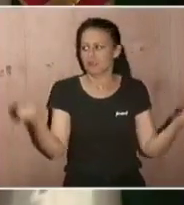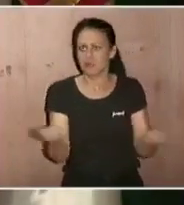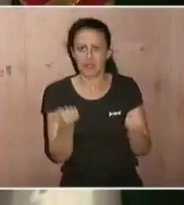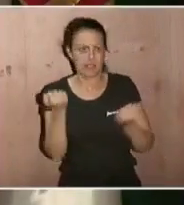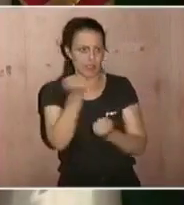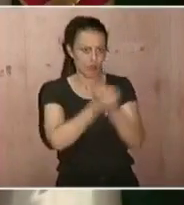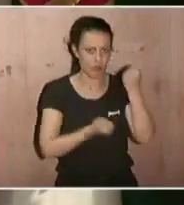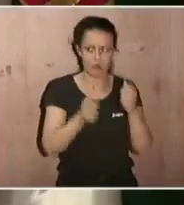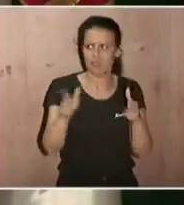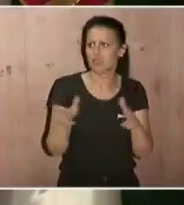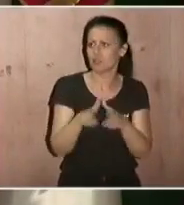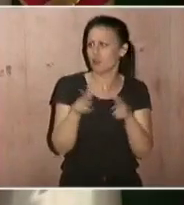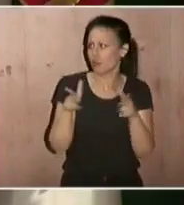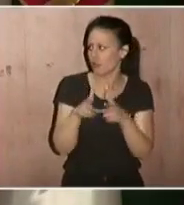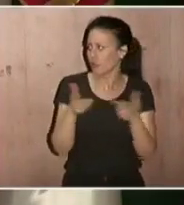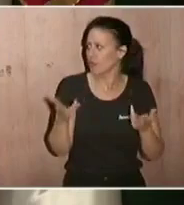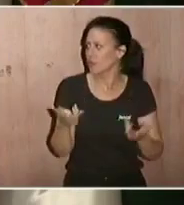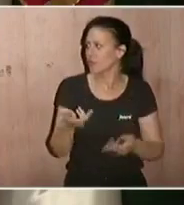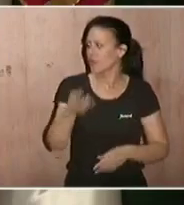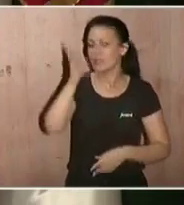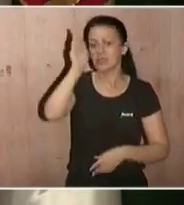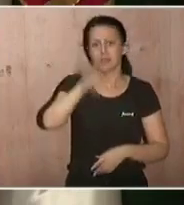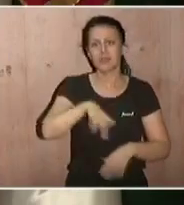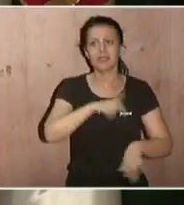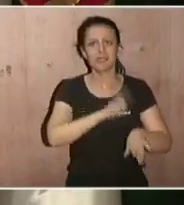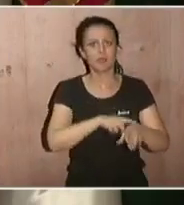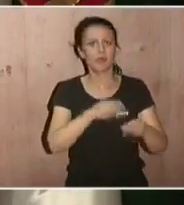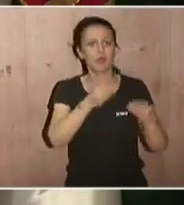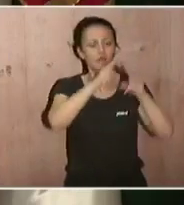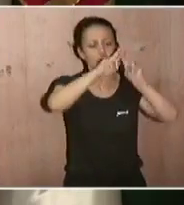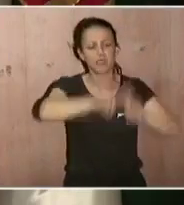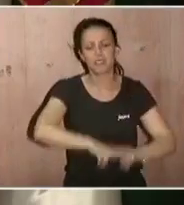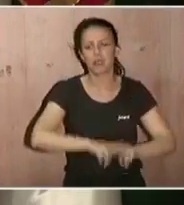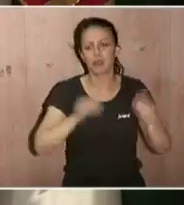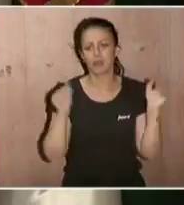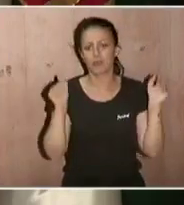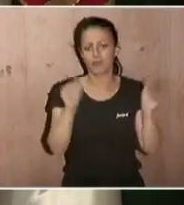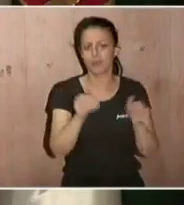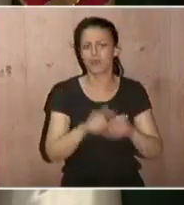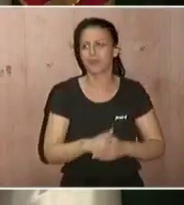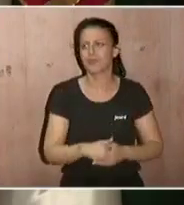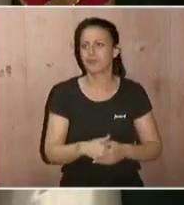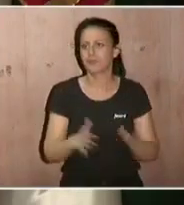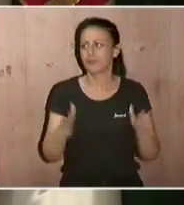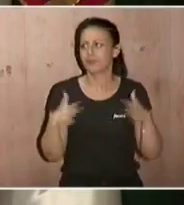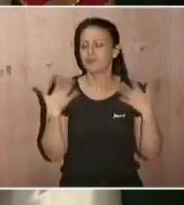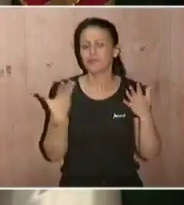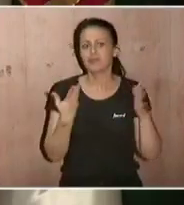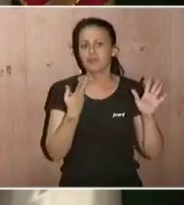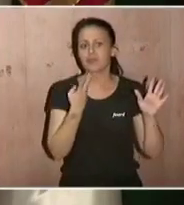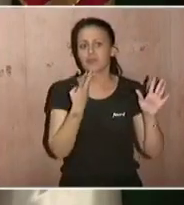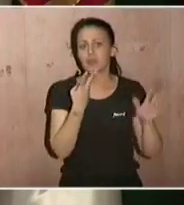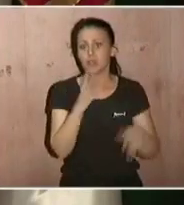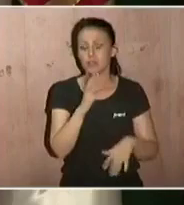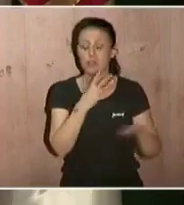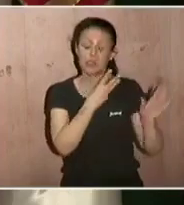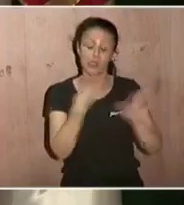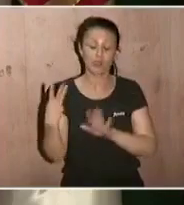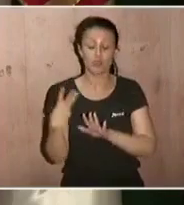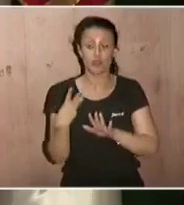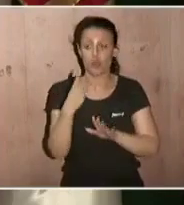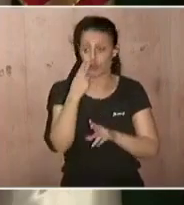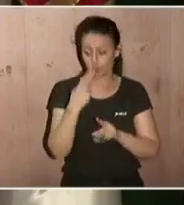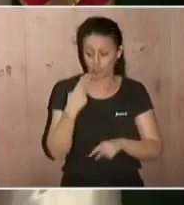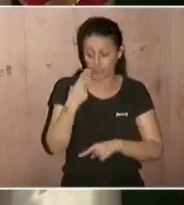económicas y sociales y también con mucho tiempo para la investigación. Sorprendentemente, en el 88, o sea, solo 2 años después,